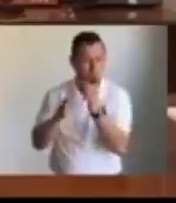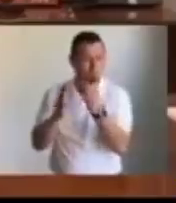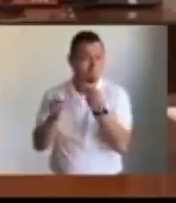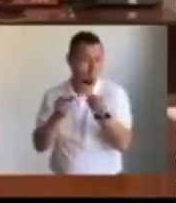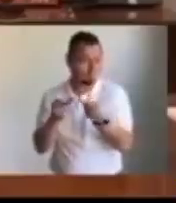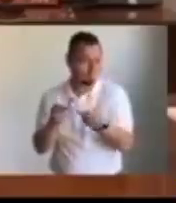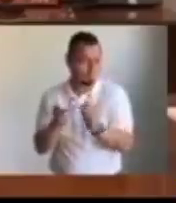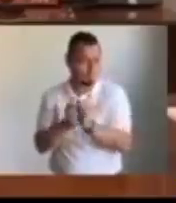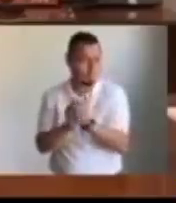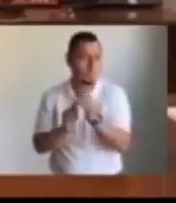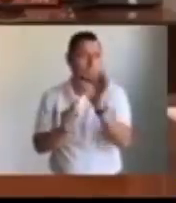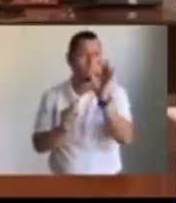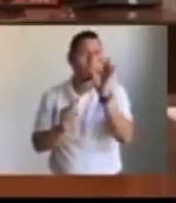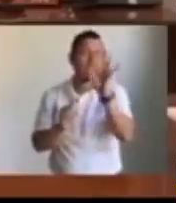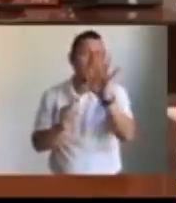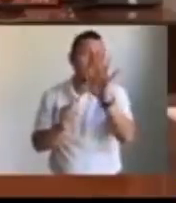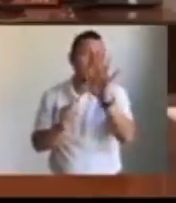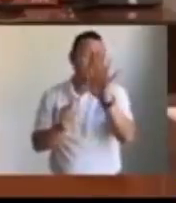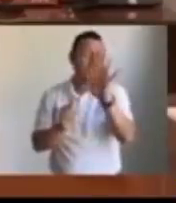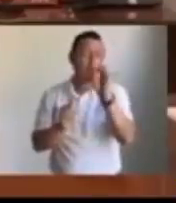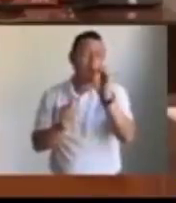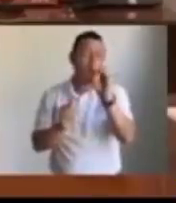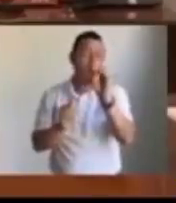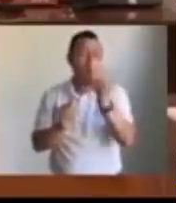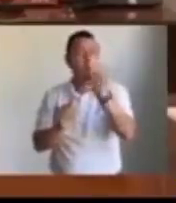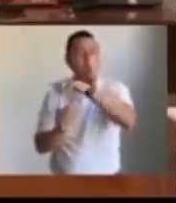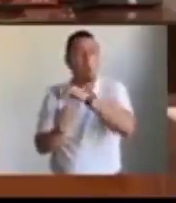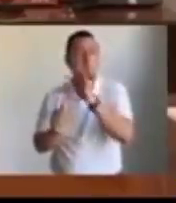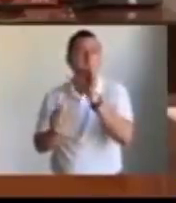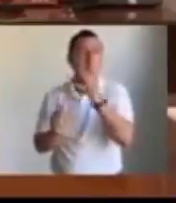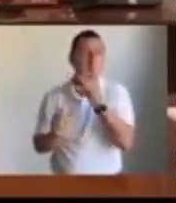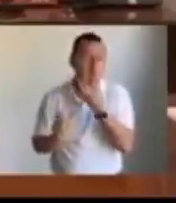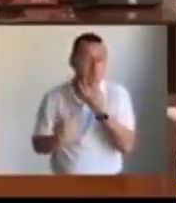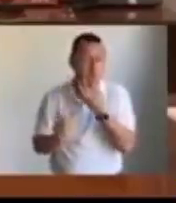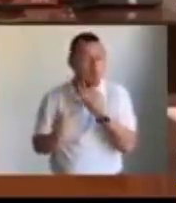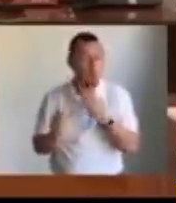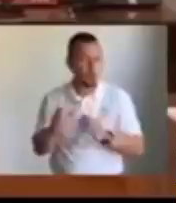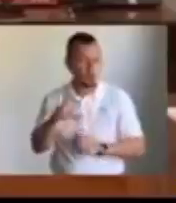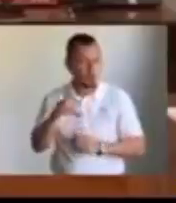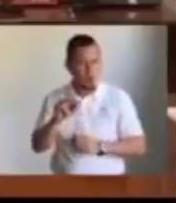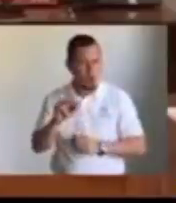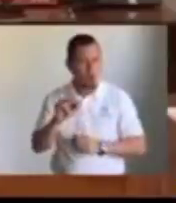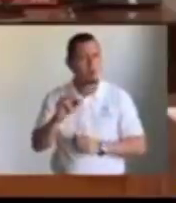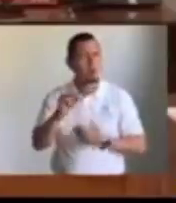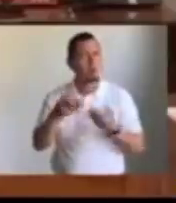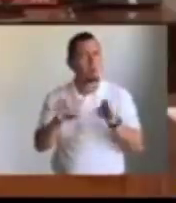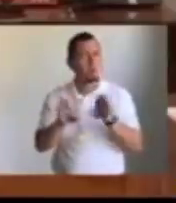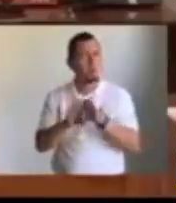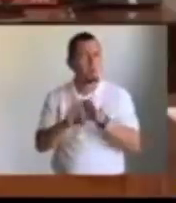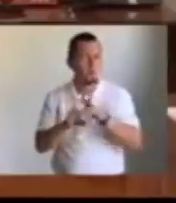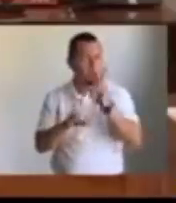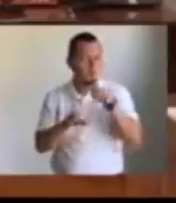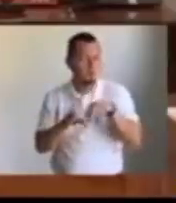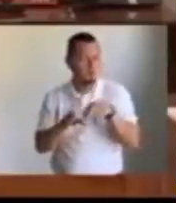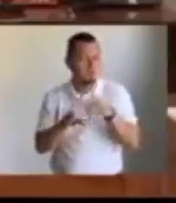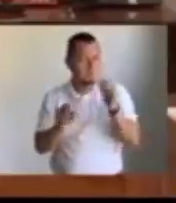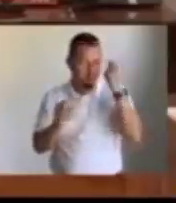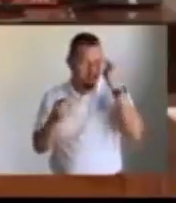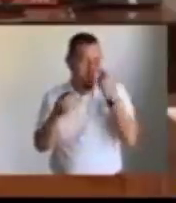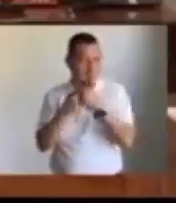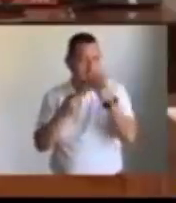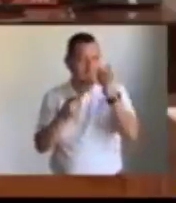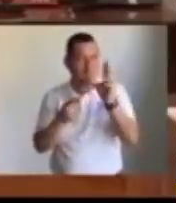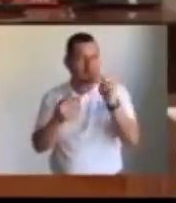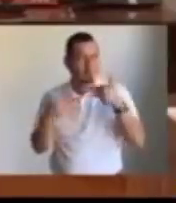una de ellas y 45 máximos otra de ellas si eso no es rápido pues entonces tenemos un problema de